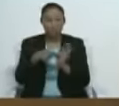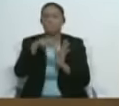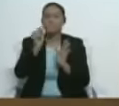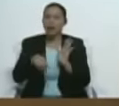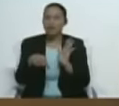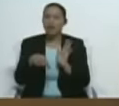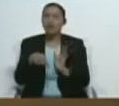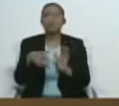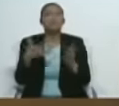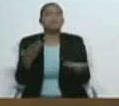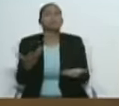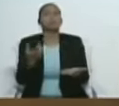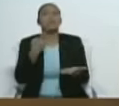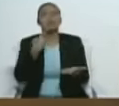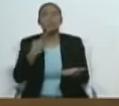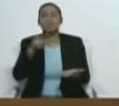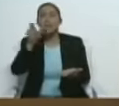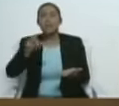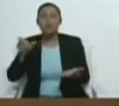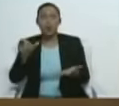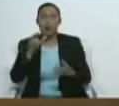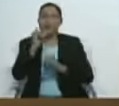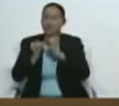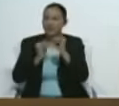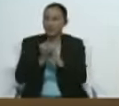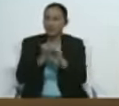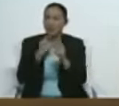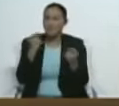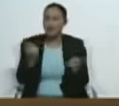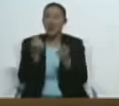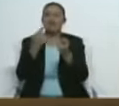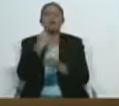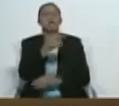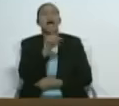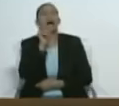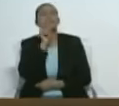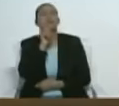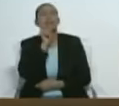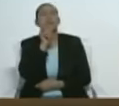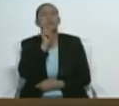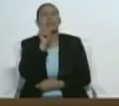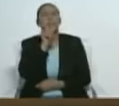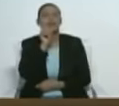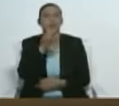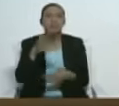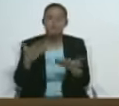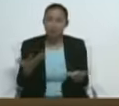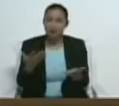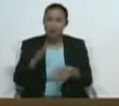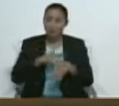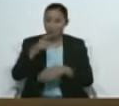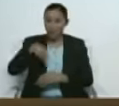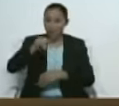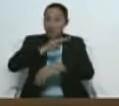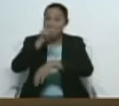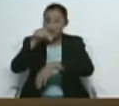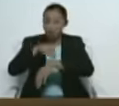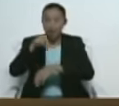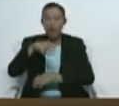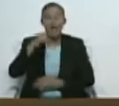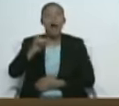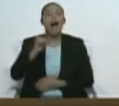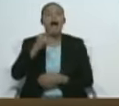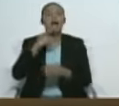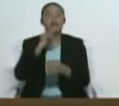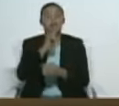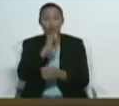hay algún todavía medios internacionales de noticias porque los nacionales han tenido la conciencia de informar de